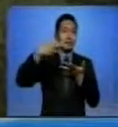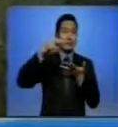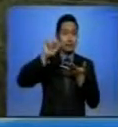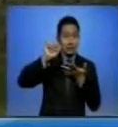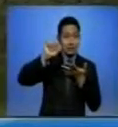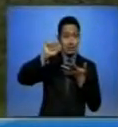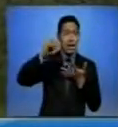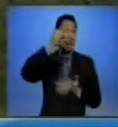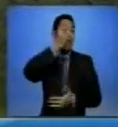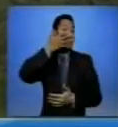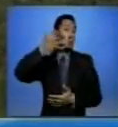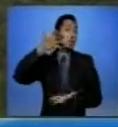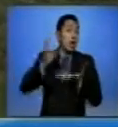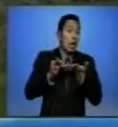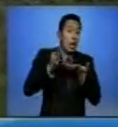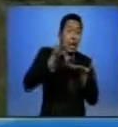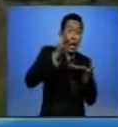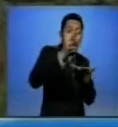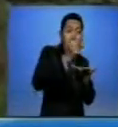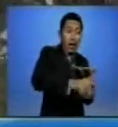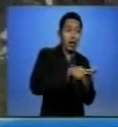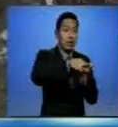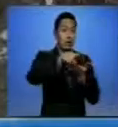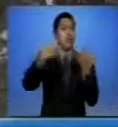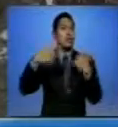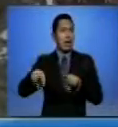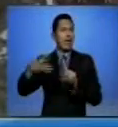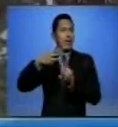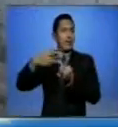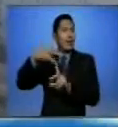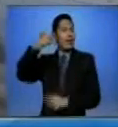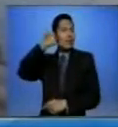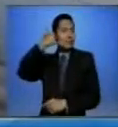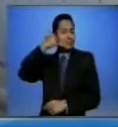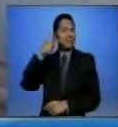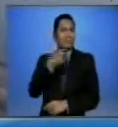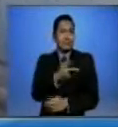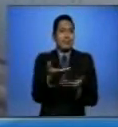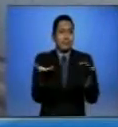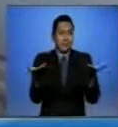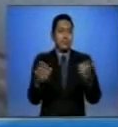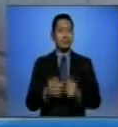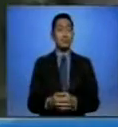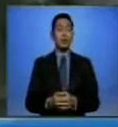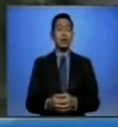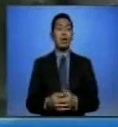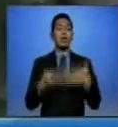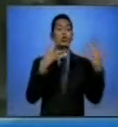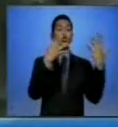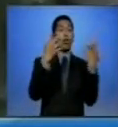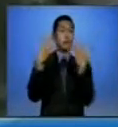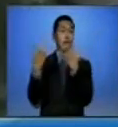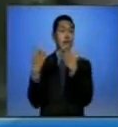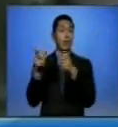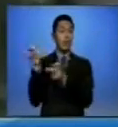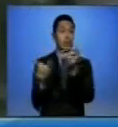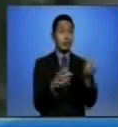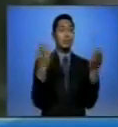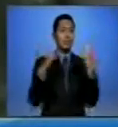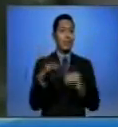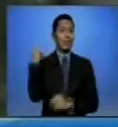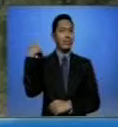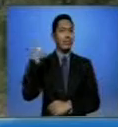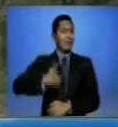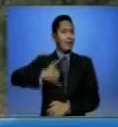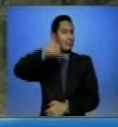de nuestra amazonía la corporación Nacional de telecomunicaciones afirmó que cerca de 900 abonados cuentan ahora con este servicio